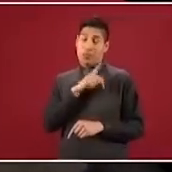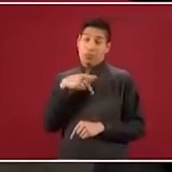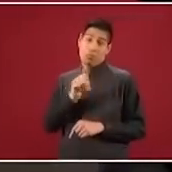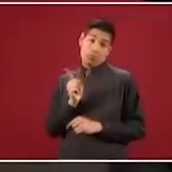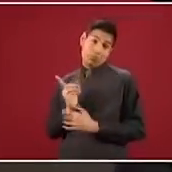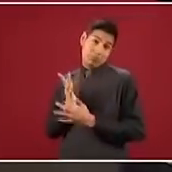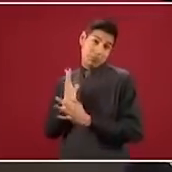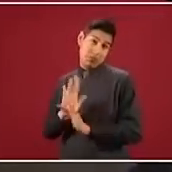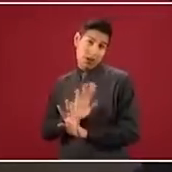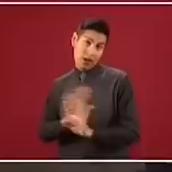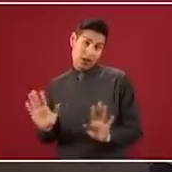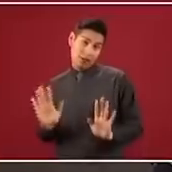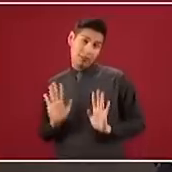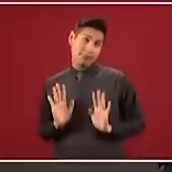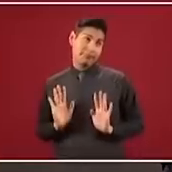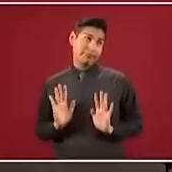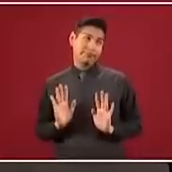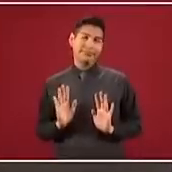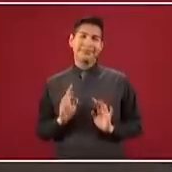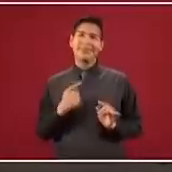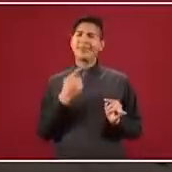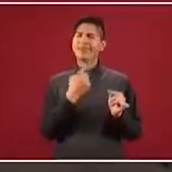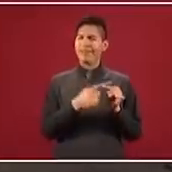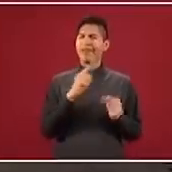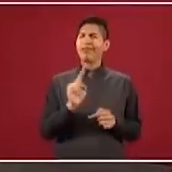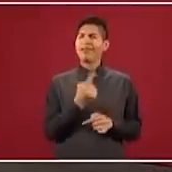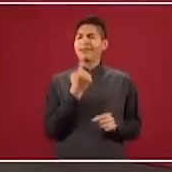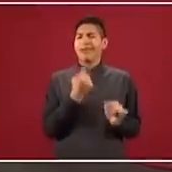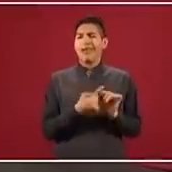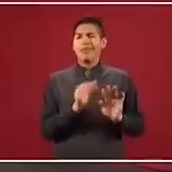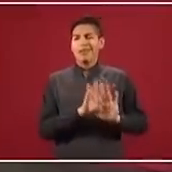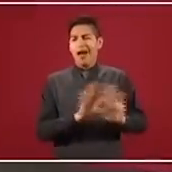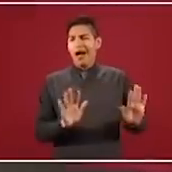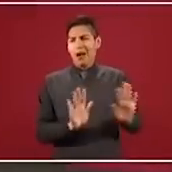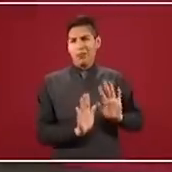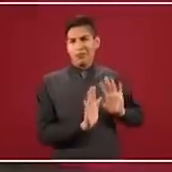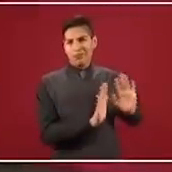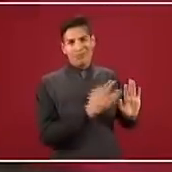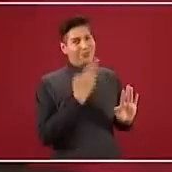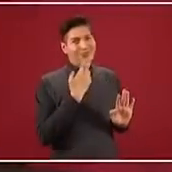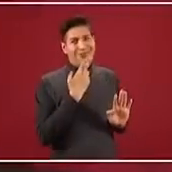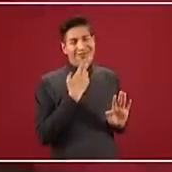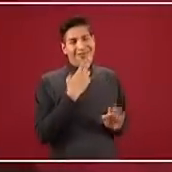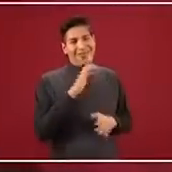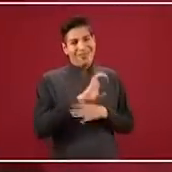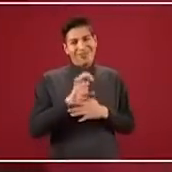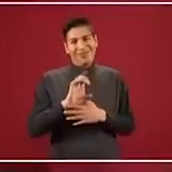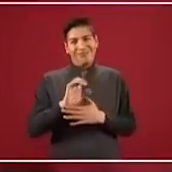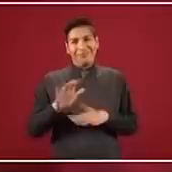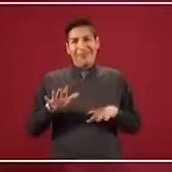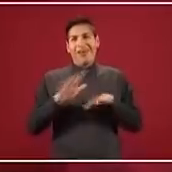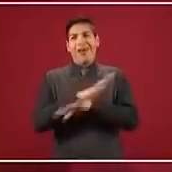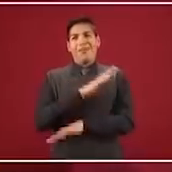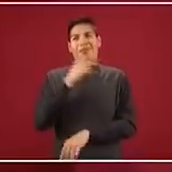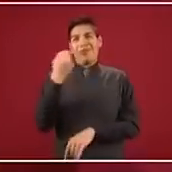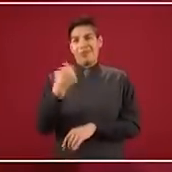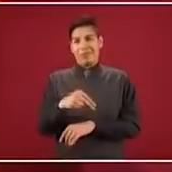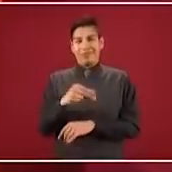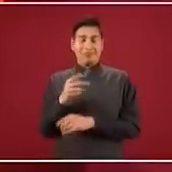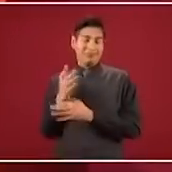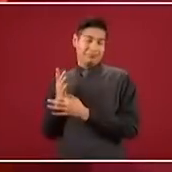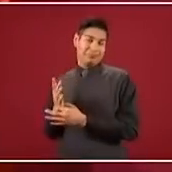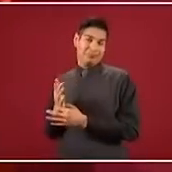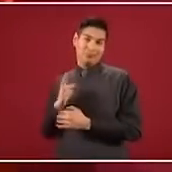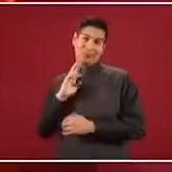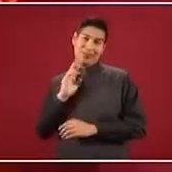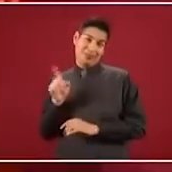más conocido el quién es quién, pero ellos defendieron el punto y me mayoritearon.